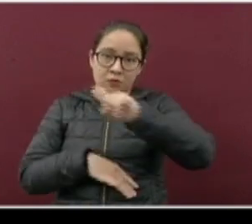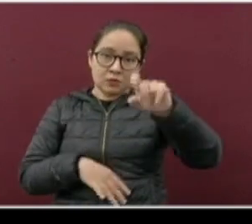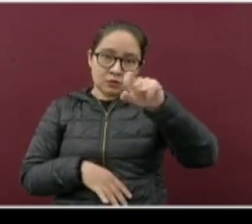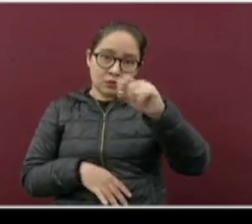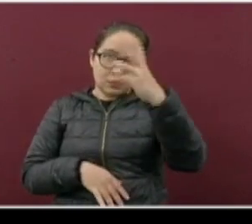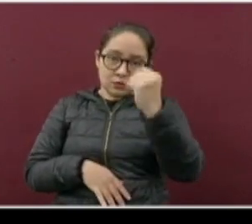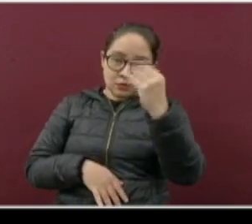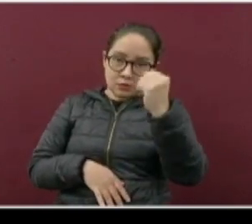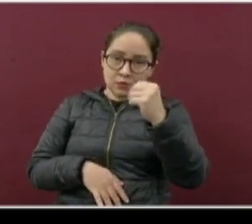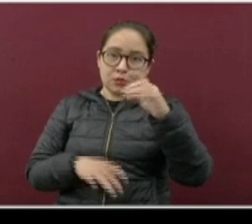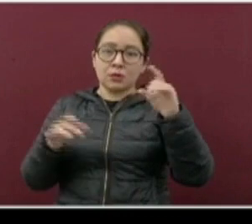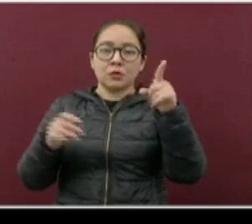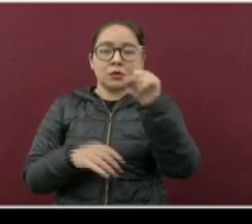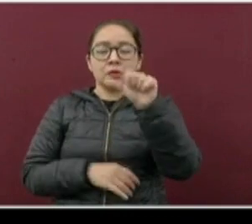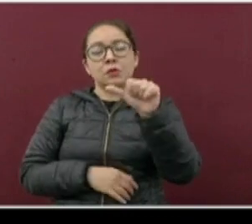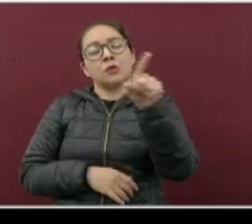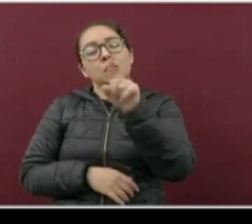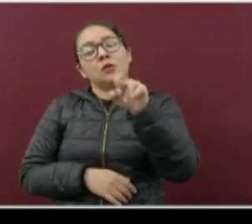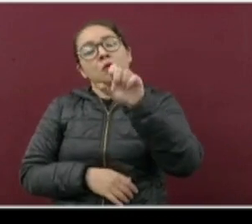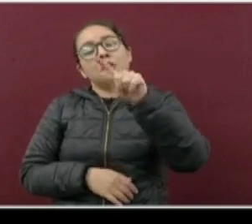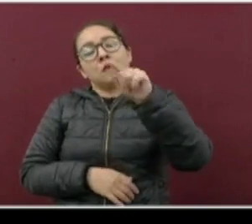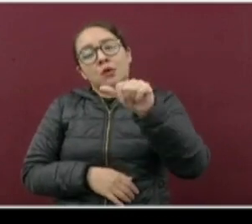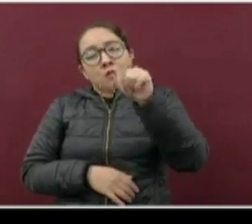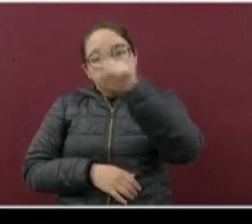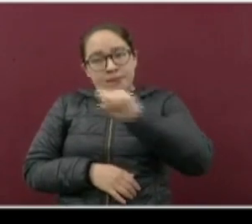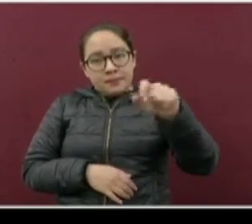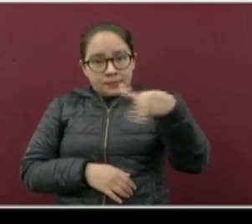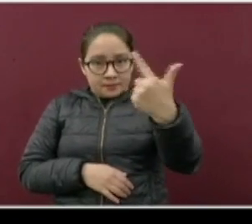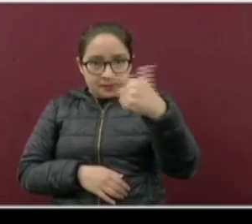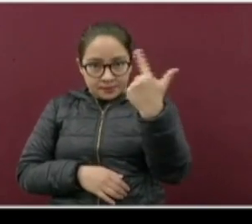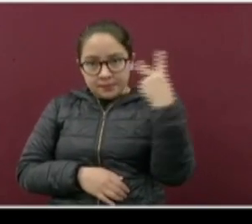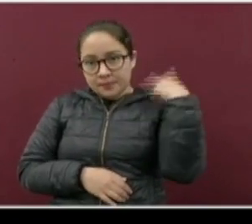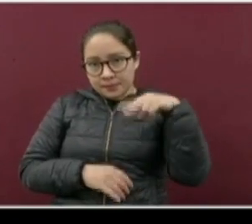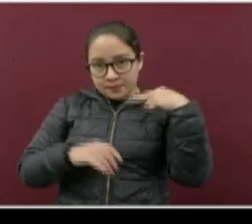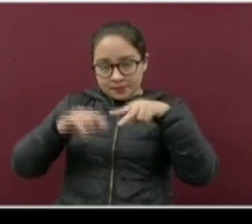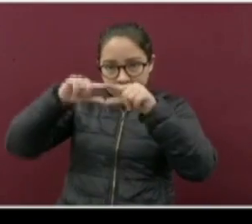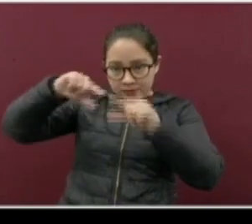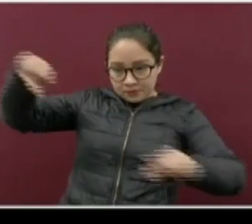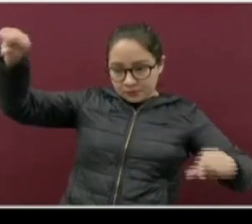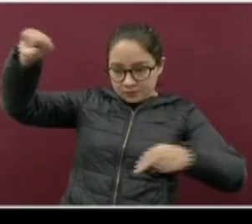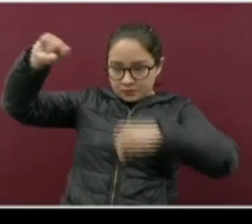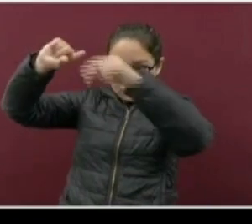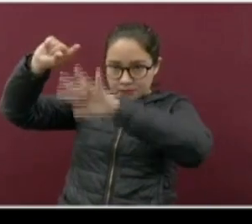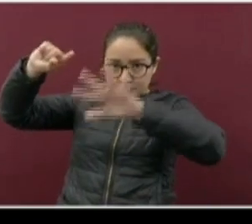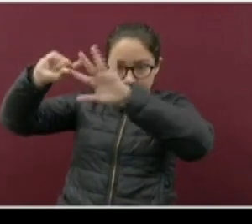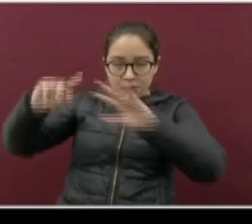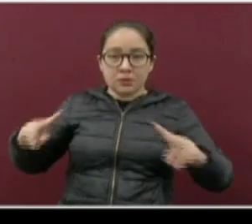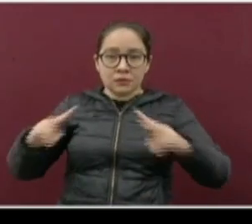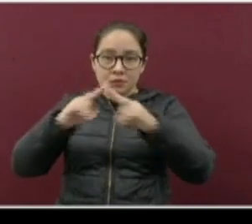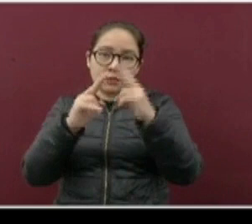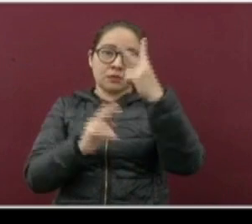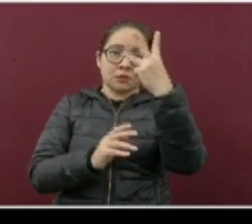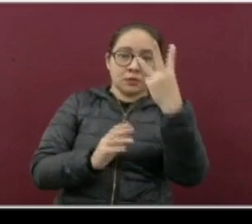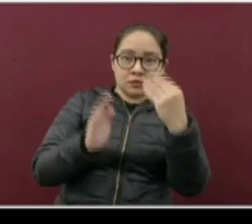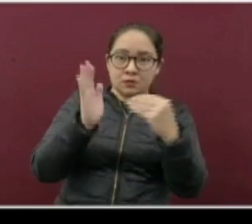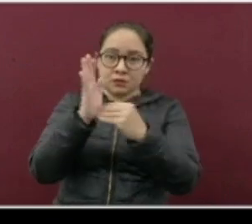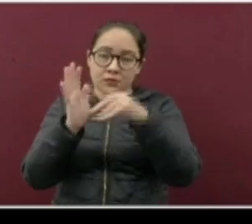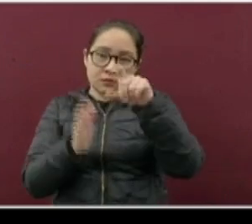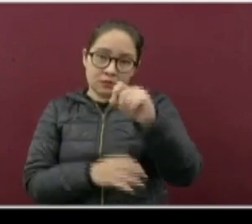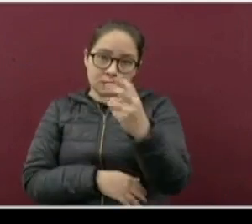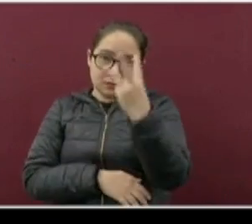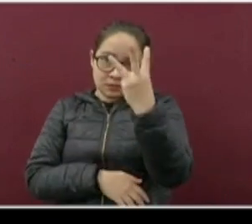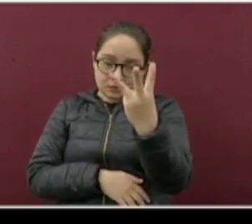y José Azueta, con 102. Y para el norte, Poza Rica asciende a 3.023